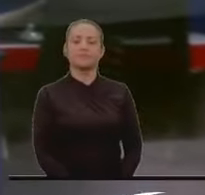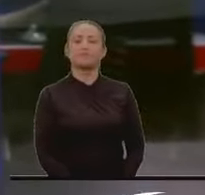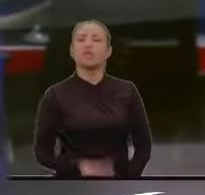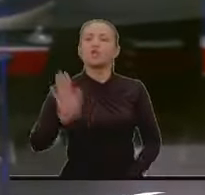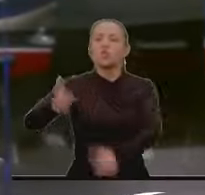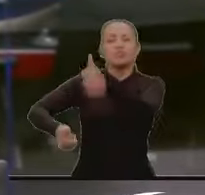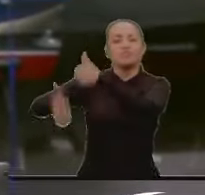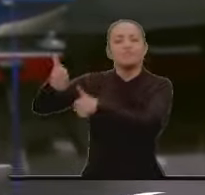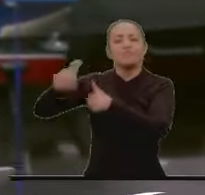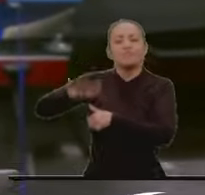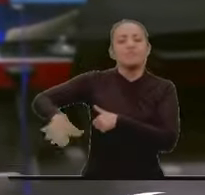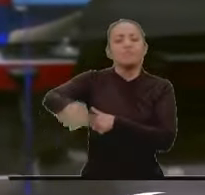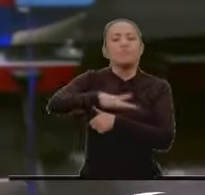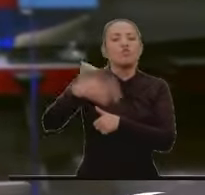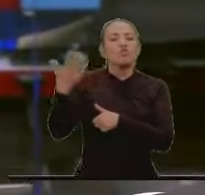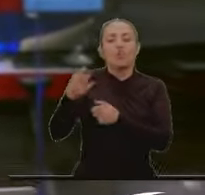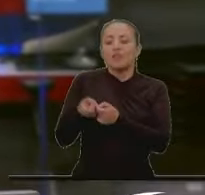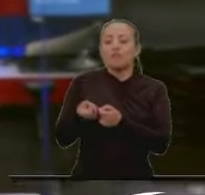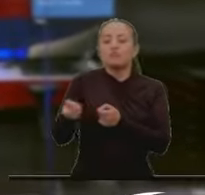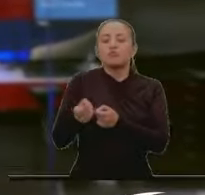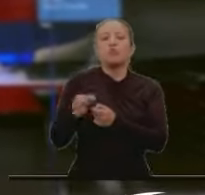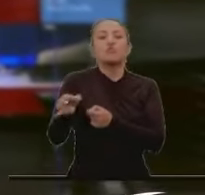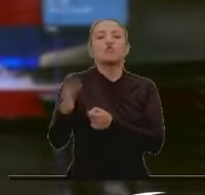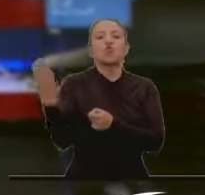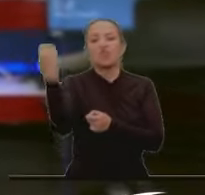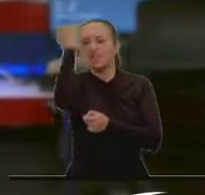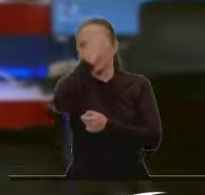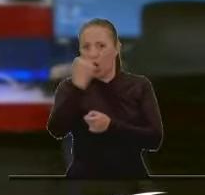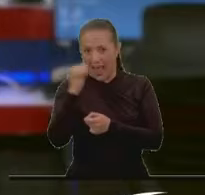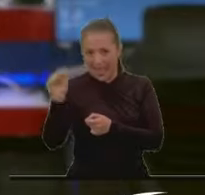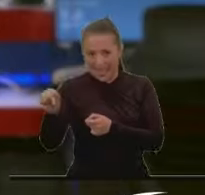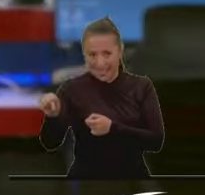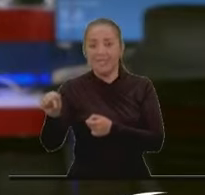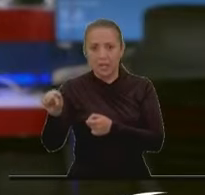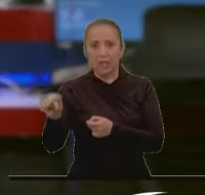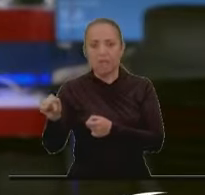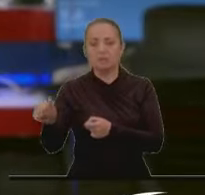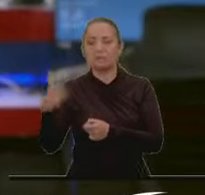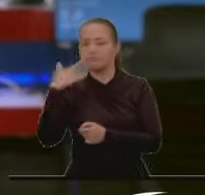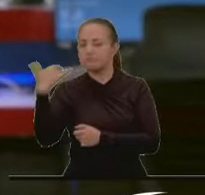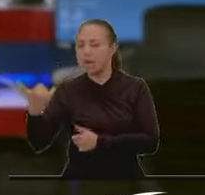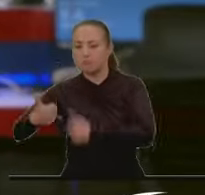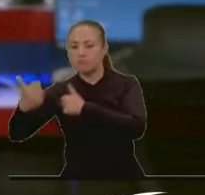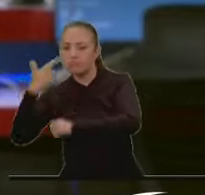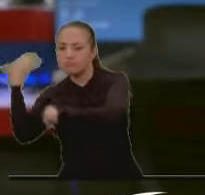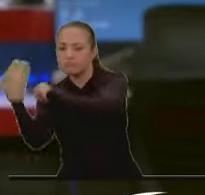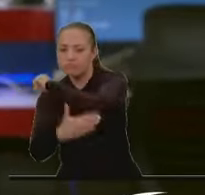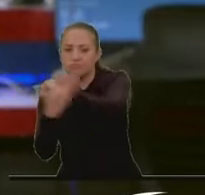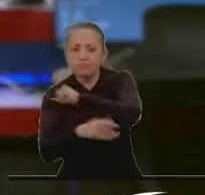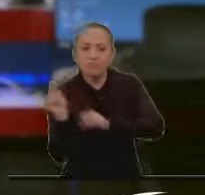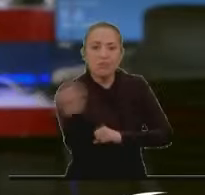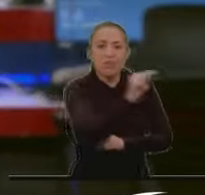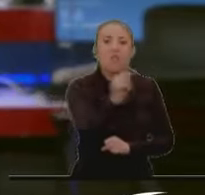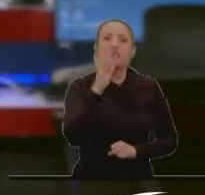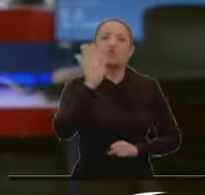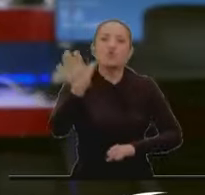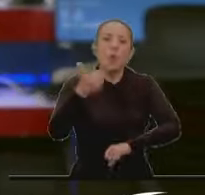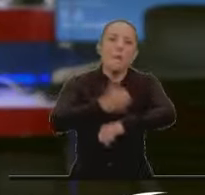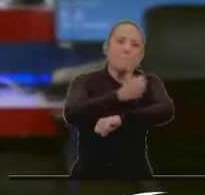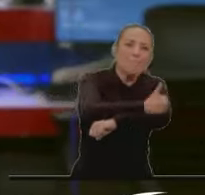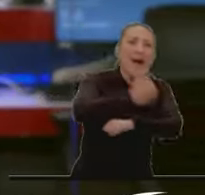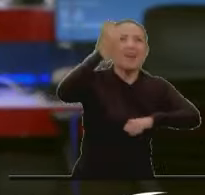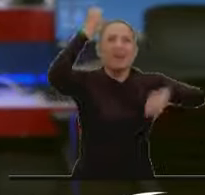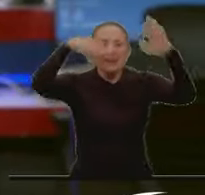Autoridades municipales en el vecino municipio de Soacha empezaron a sancionar a los comercios que no acaten los nuevos horarios de rumba. La